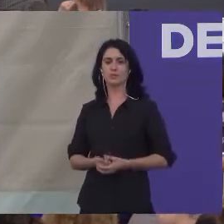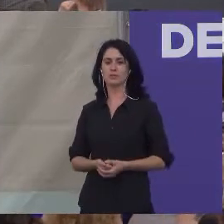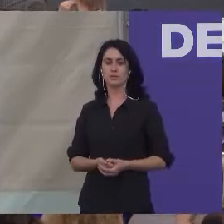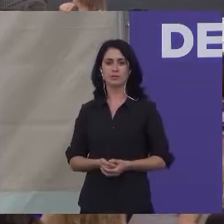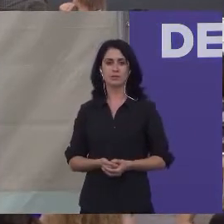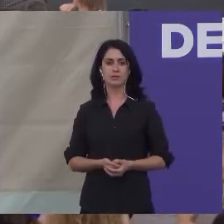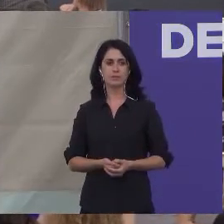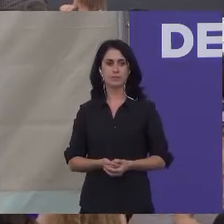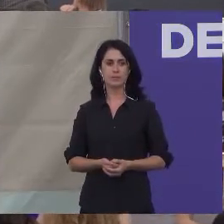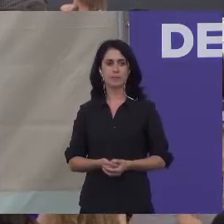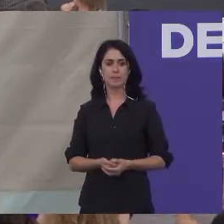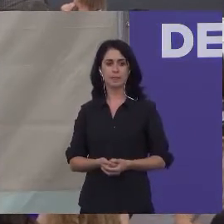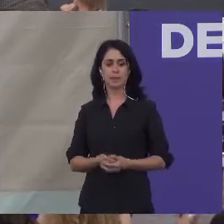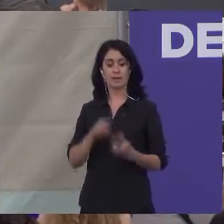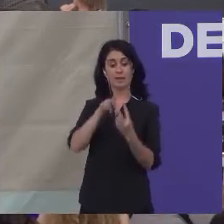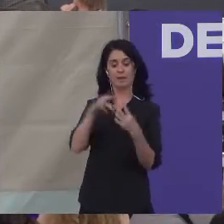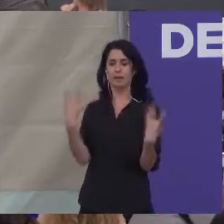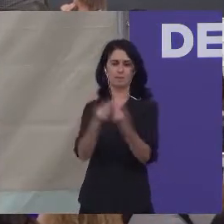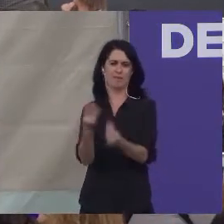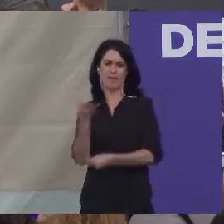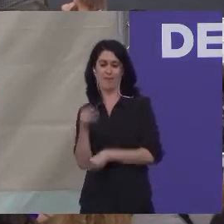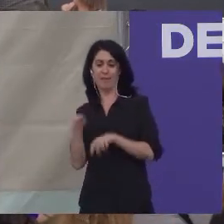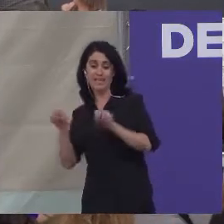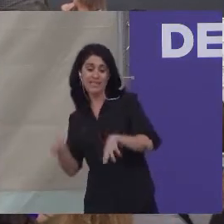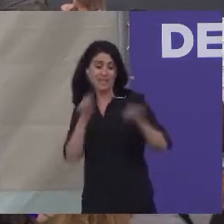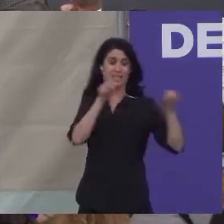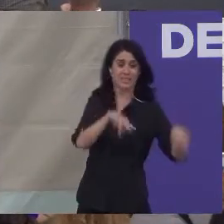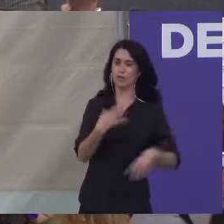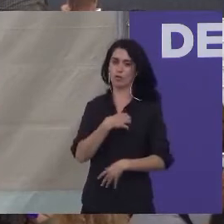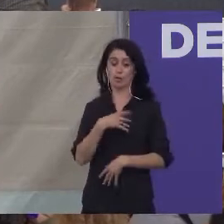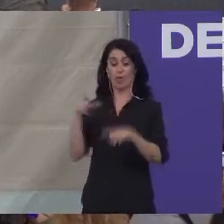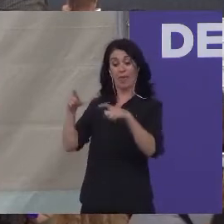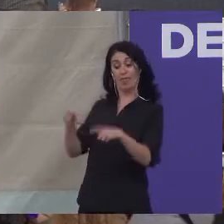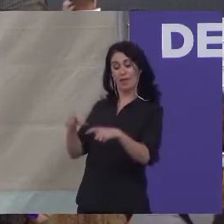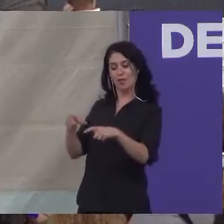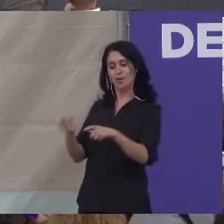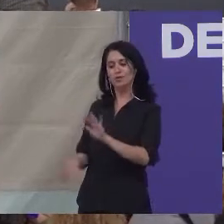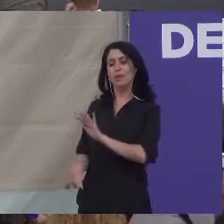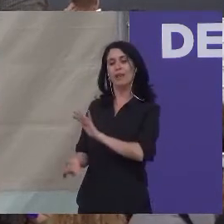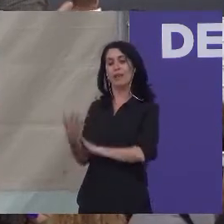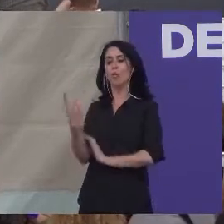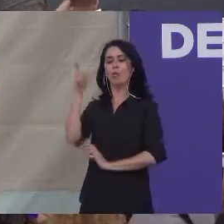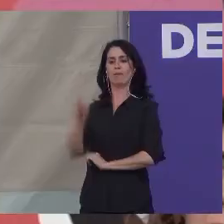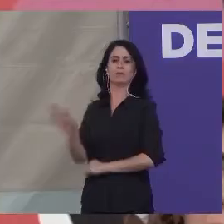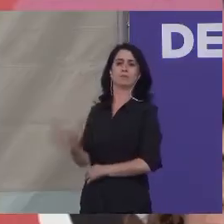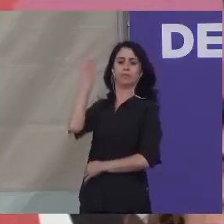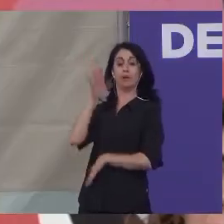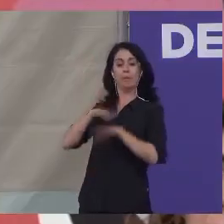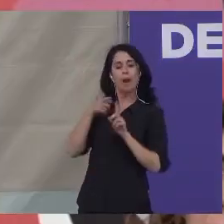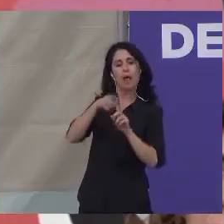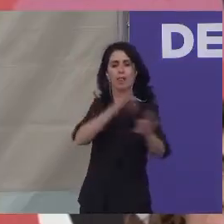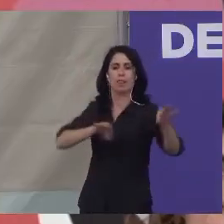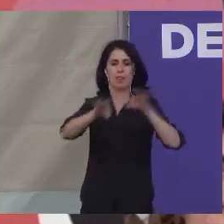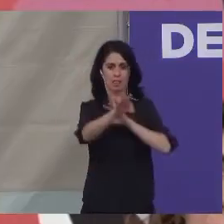No es posible una cosa sin la otra. De esos círculos ha de salir el relevo. Y para que sea posible, es